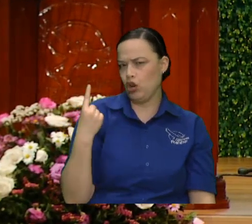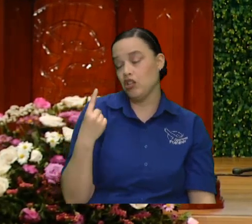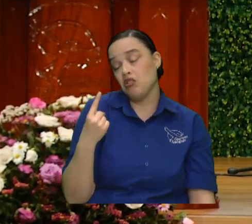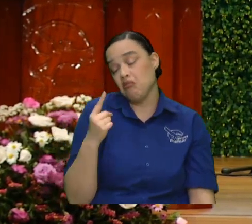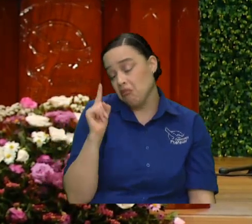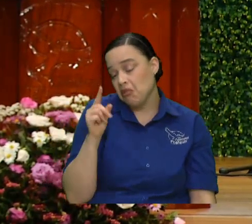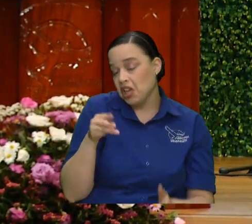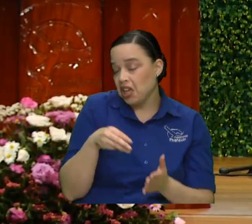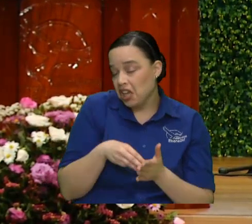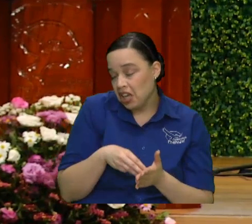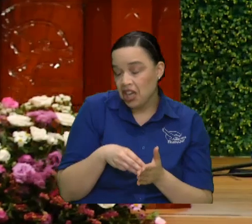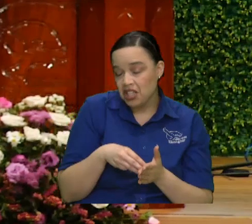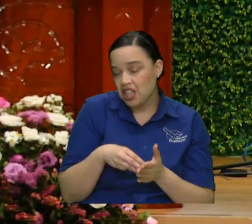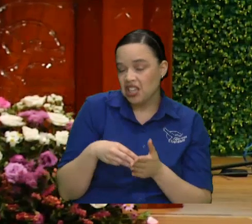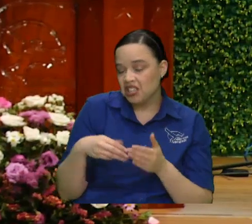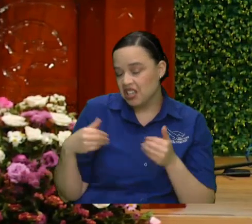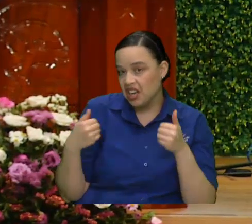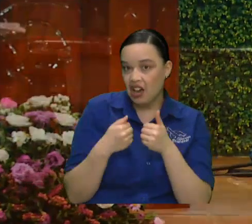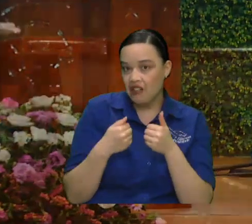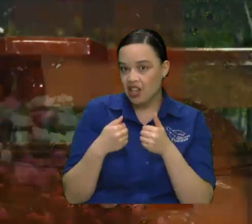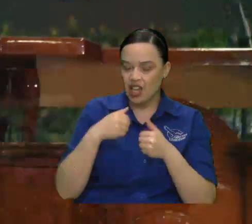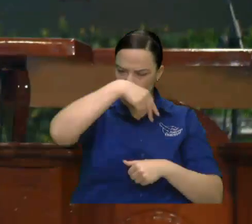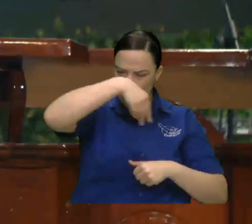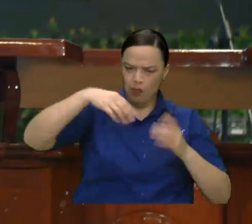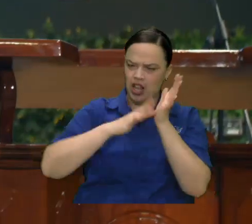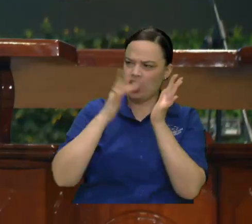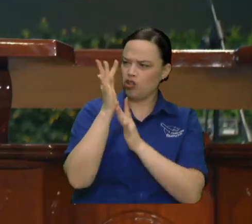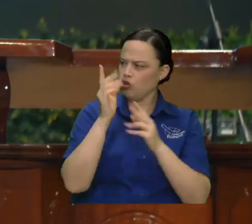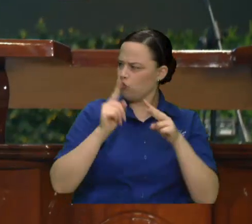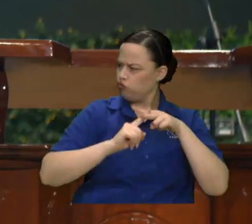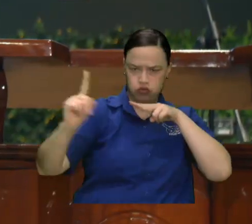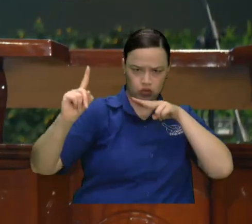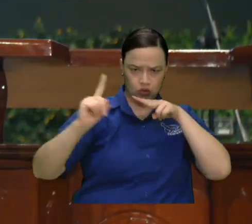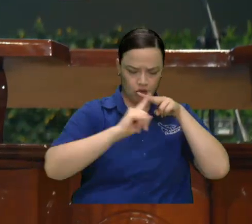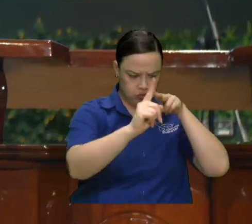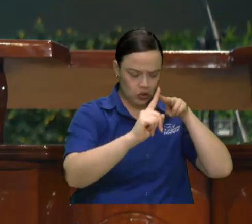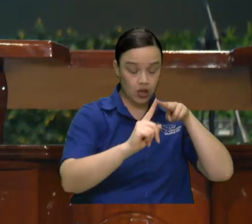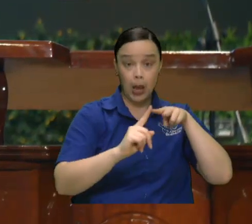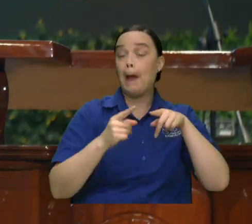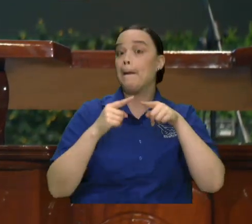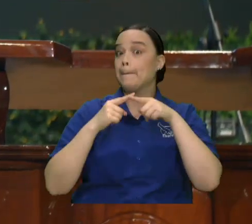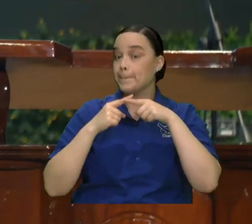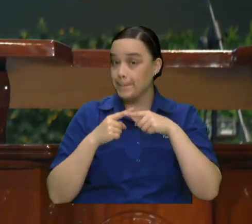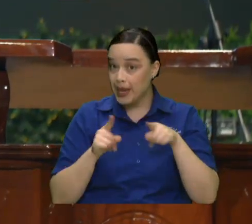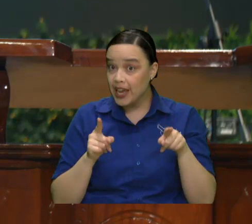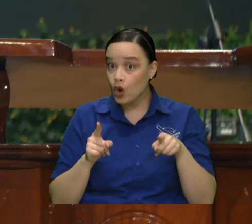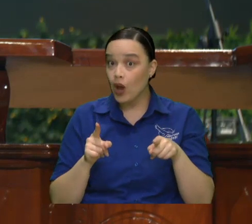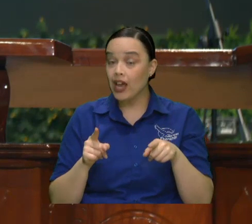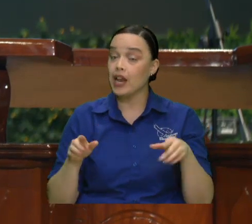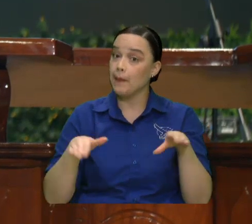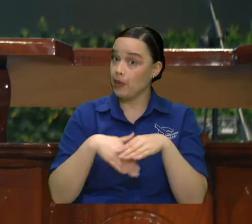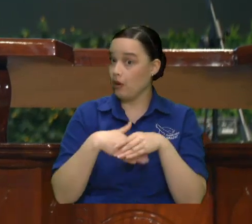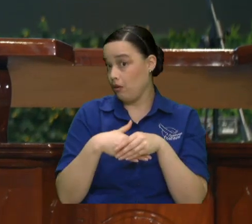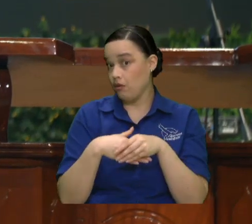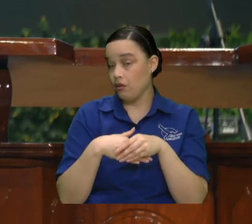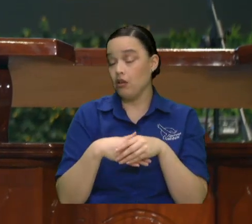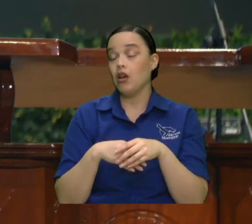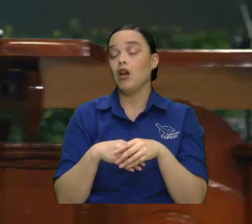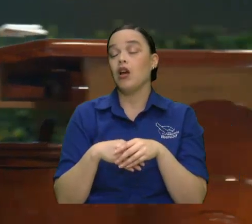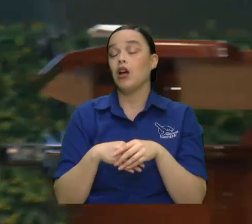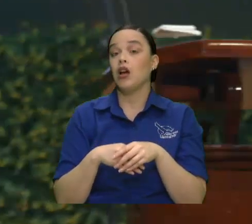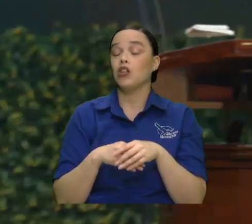espiritualmente si se van en el nombre de jesús y se iban pero ahora en el matrimonio son 10.000 déjeme